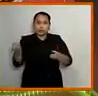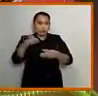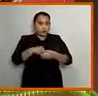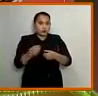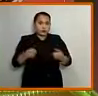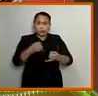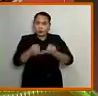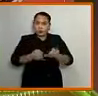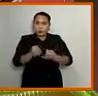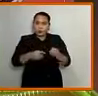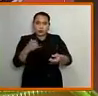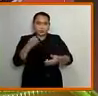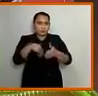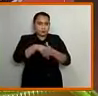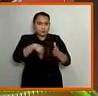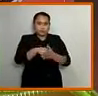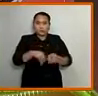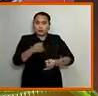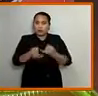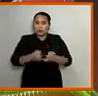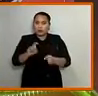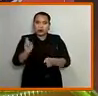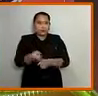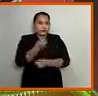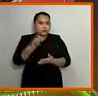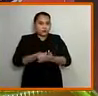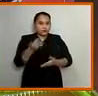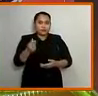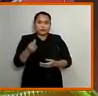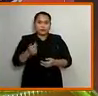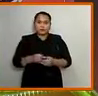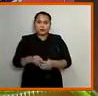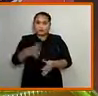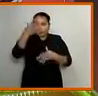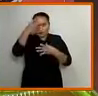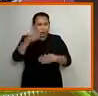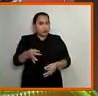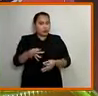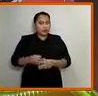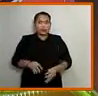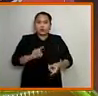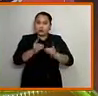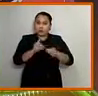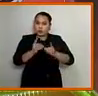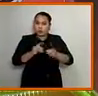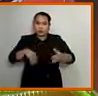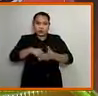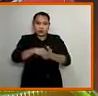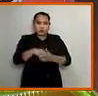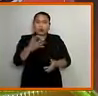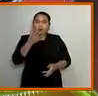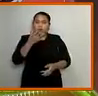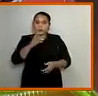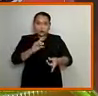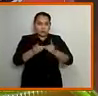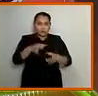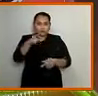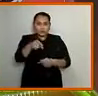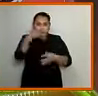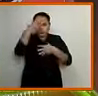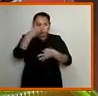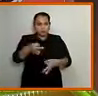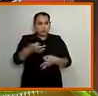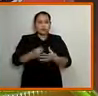nuevos tipos de apuestas deportivas siempre ganarás muchísimo dinero al decidir tus eventos deportivos favoritos. Con Apostemos, vos